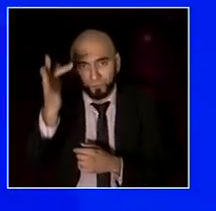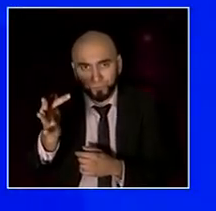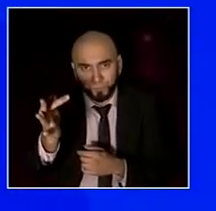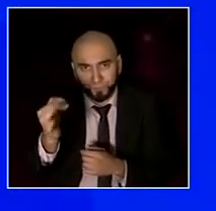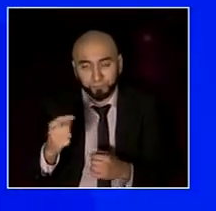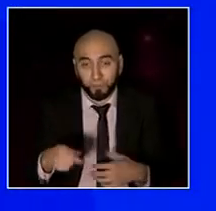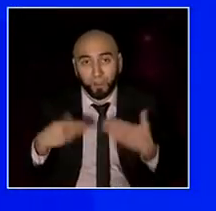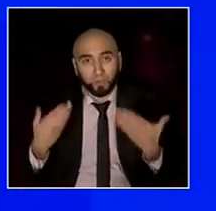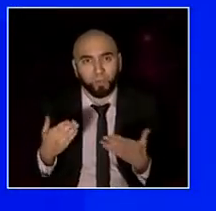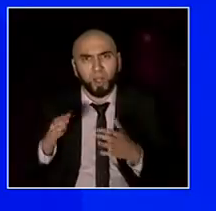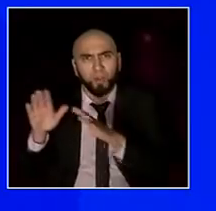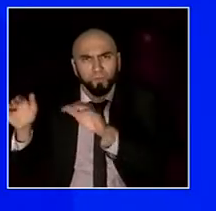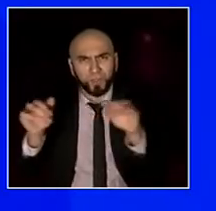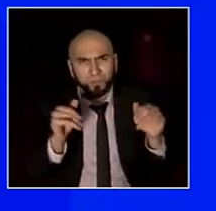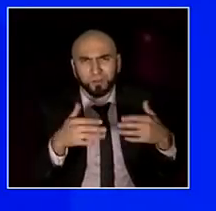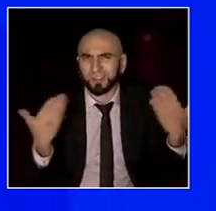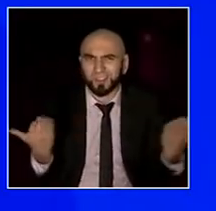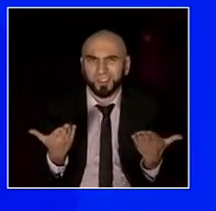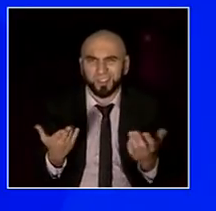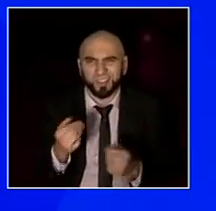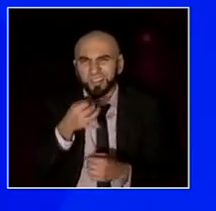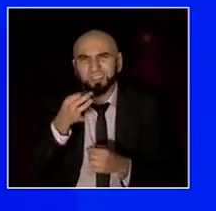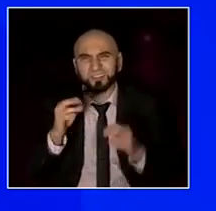convocatoria señala qué especie queremos ser.